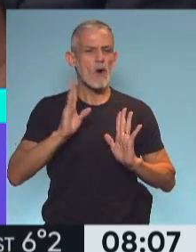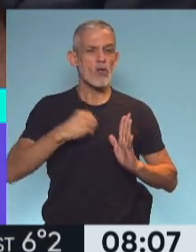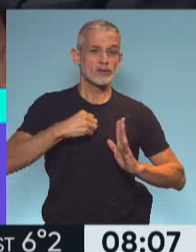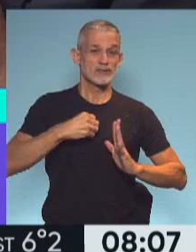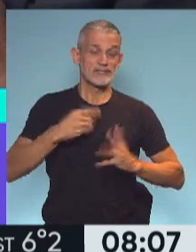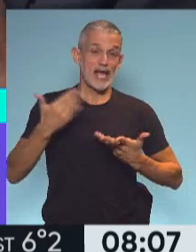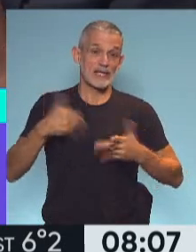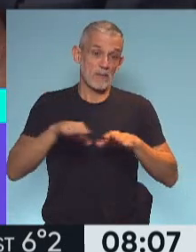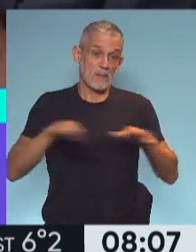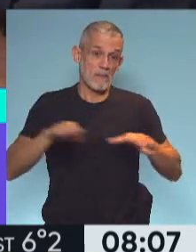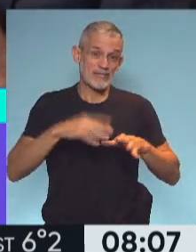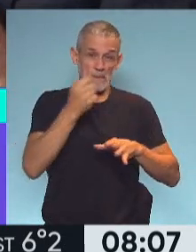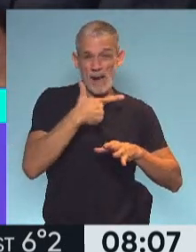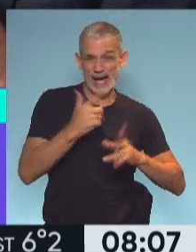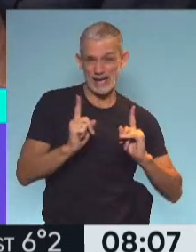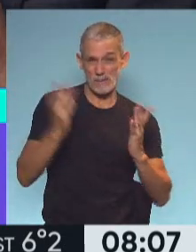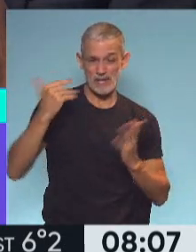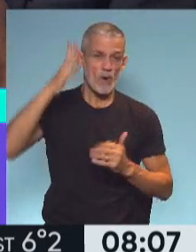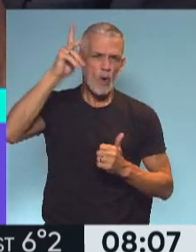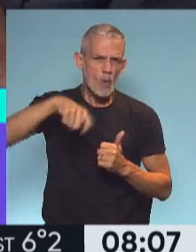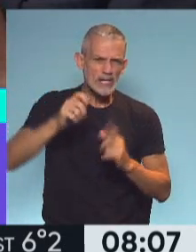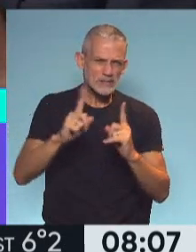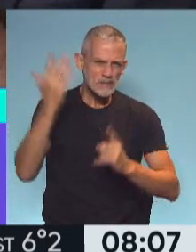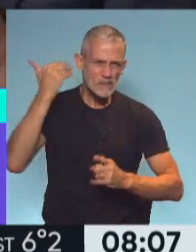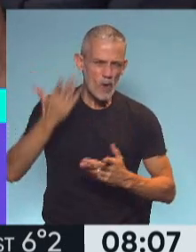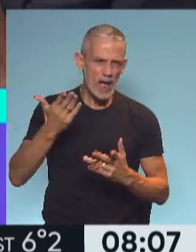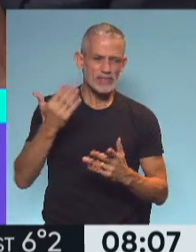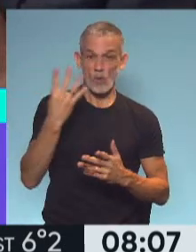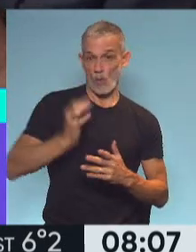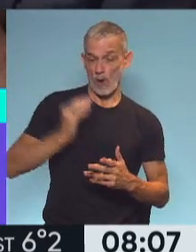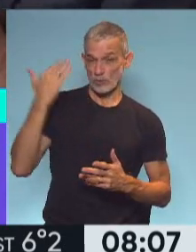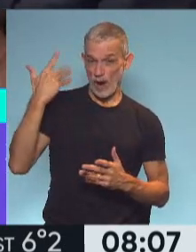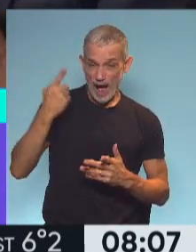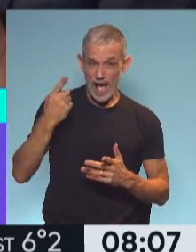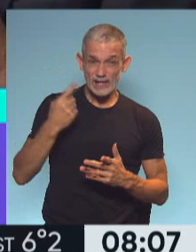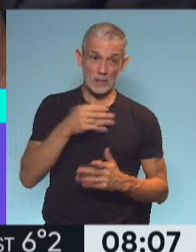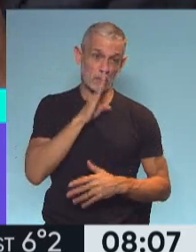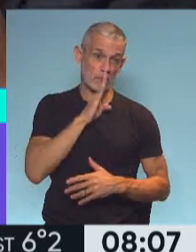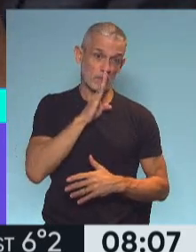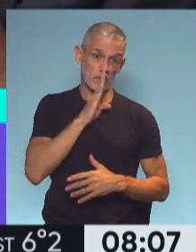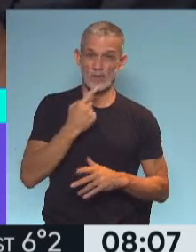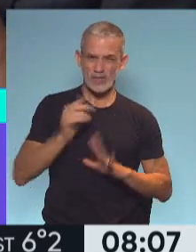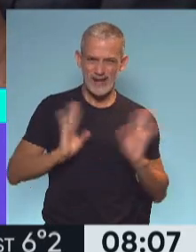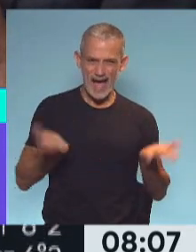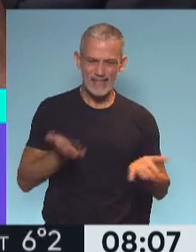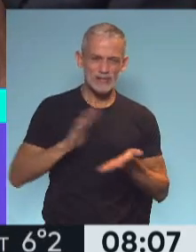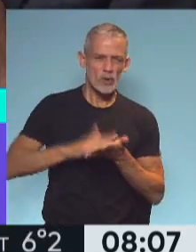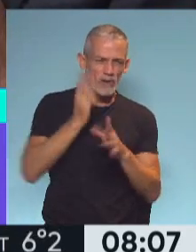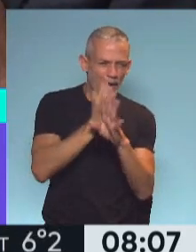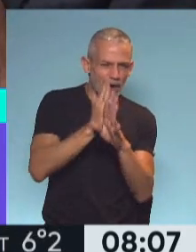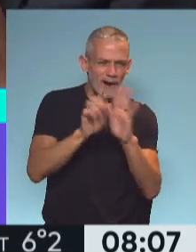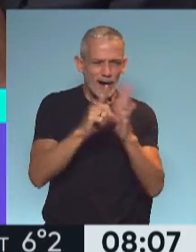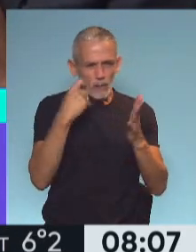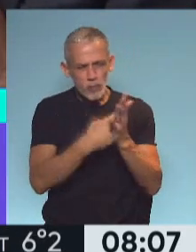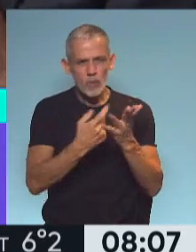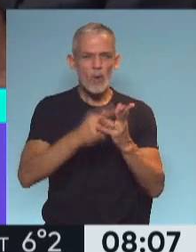con la mesa judicial de Mauricio Macri. Son los mismos jueces que hace 4 años atrás no decían absolutamente nada del espionaje ilegal